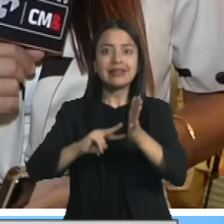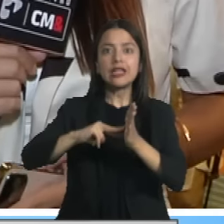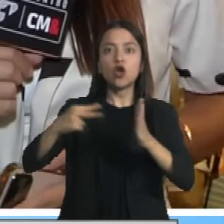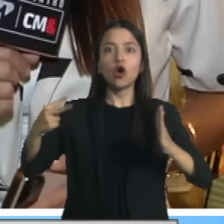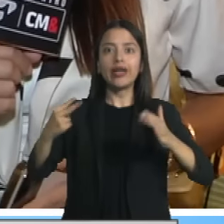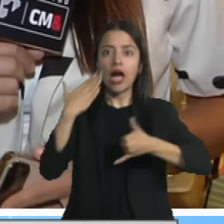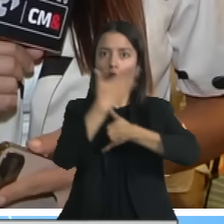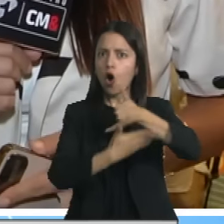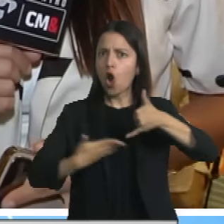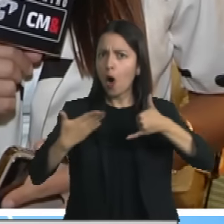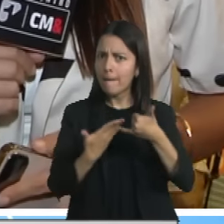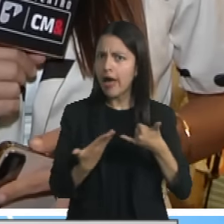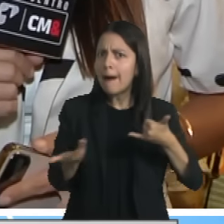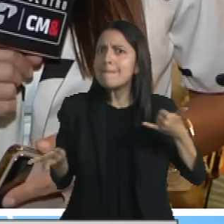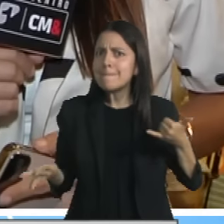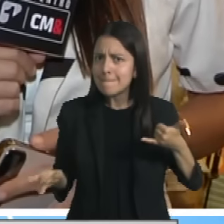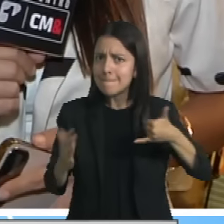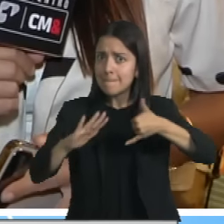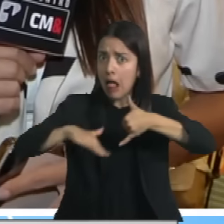el país.